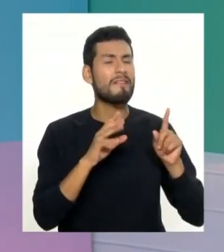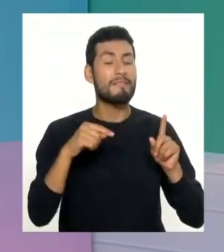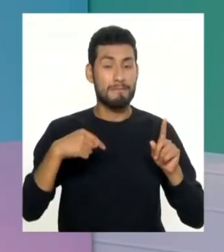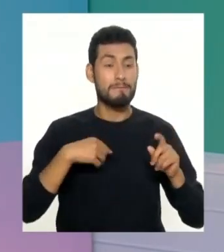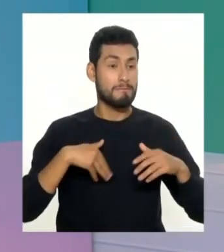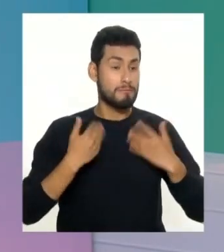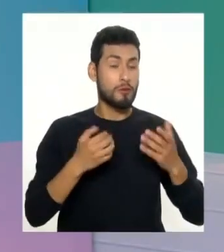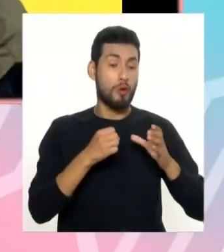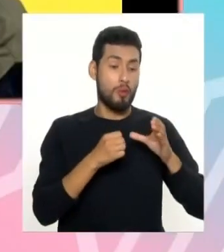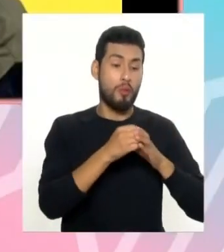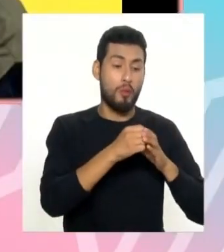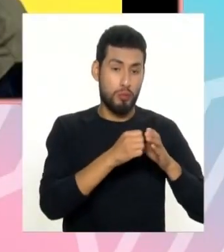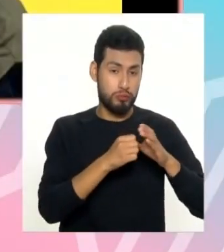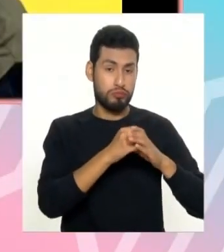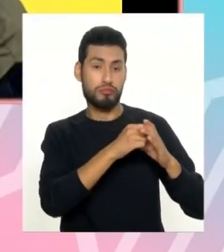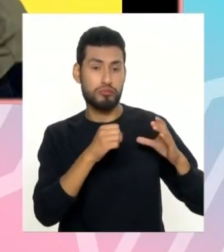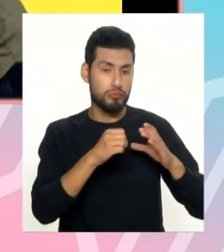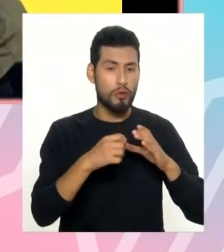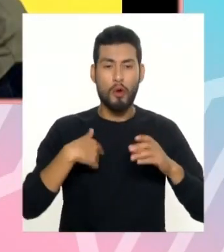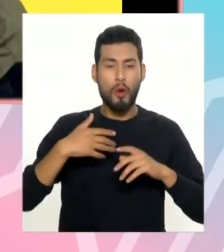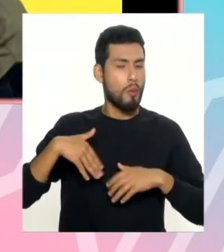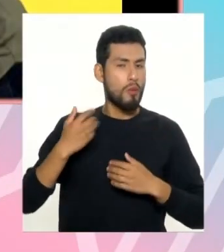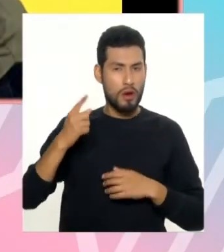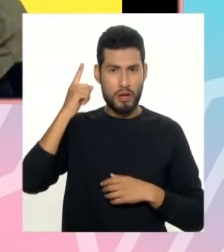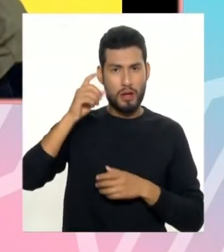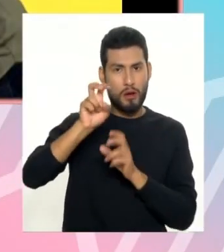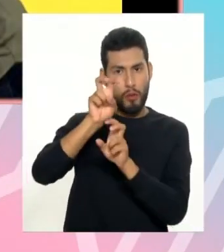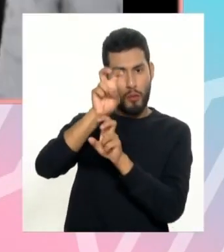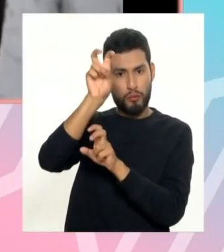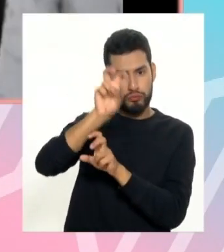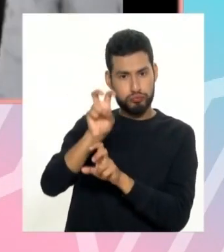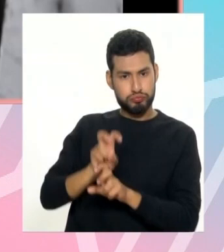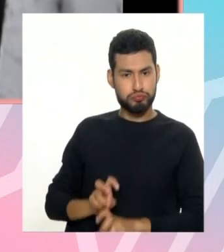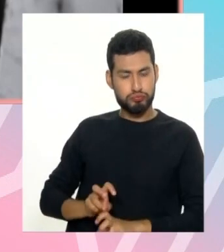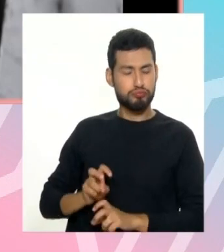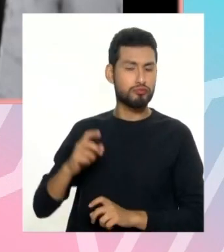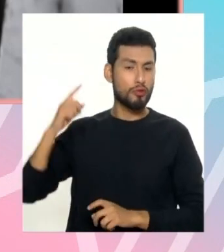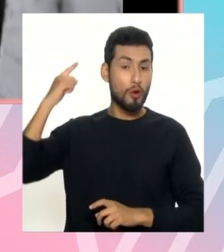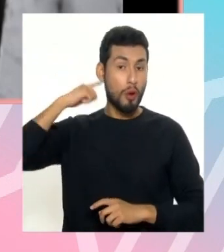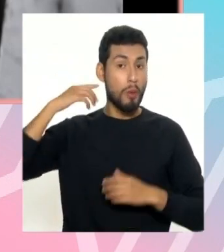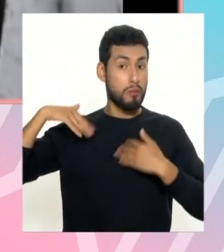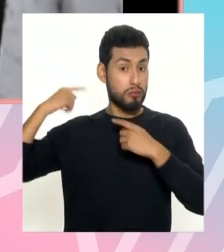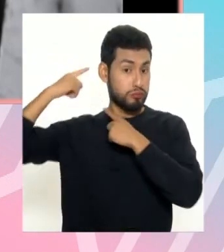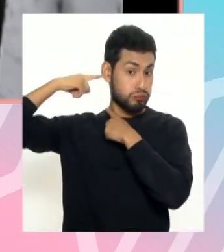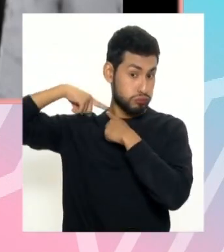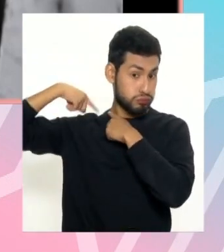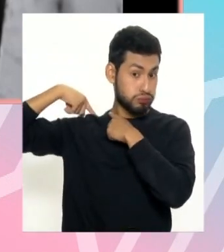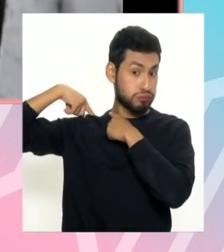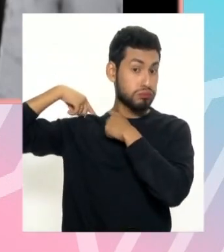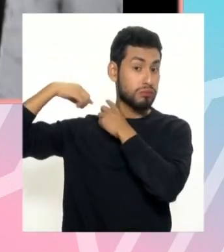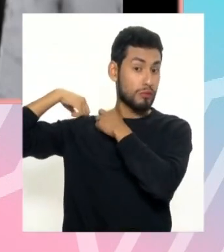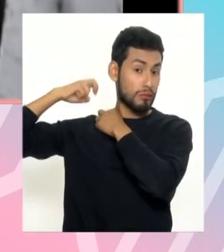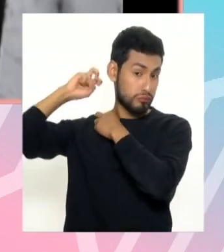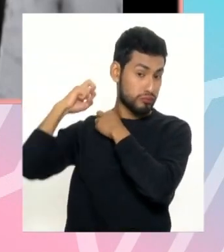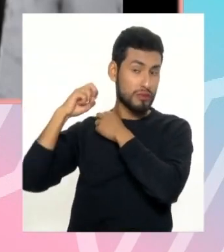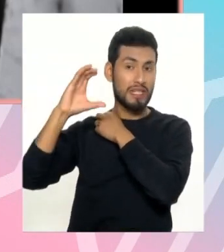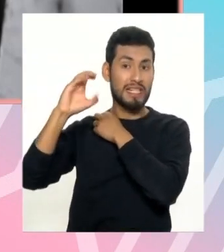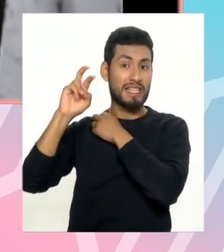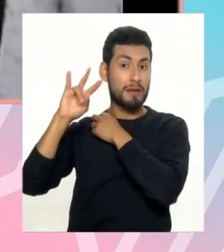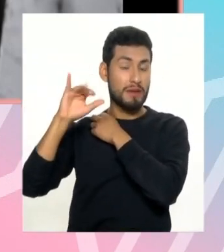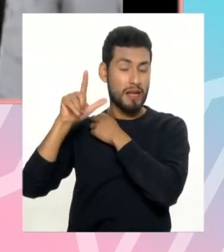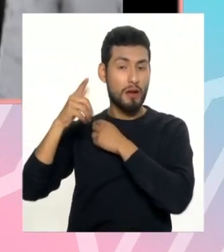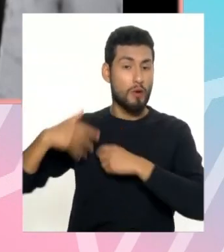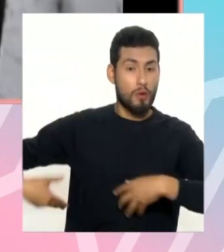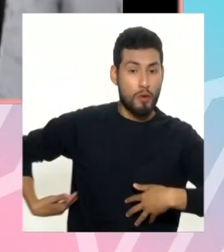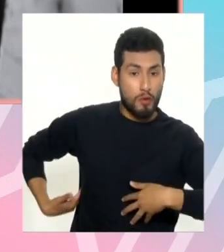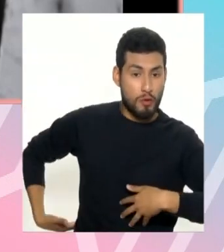cervical, dorsal y lumbar. Entonces, va a producir un cuadro que se llama un dolor axial, que si es a nivel cervical, va a ser cervicalgia, si es a nivel